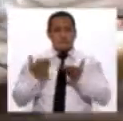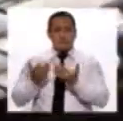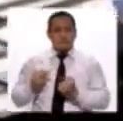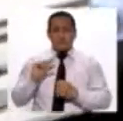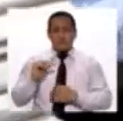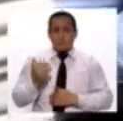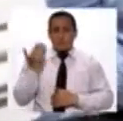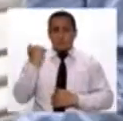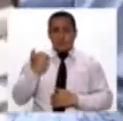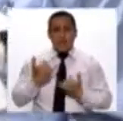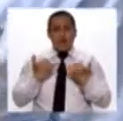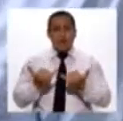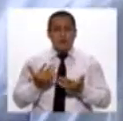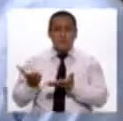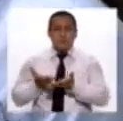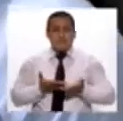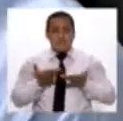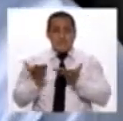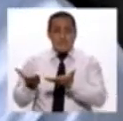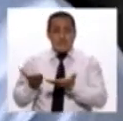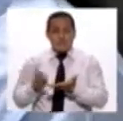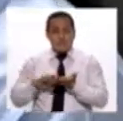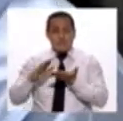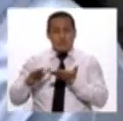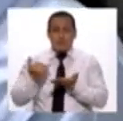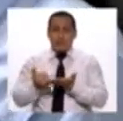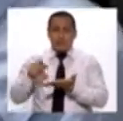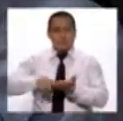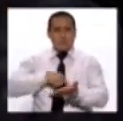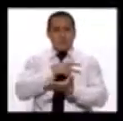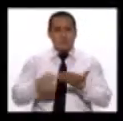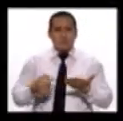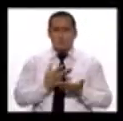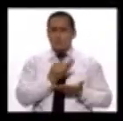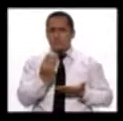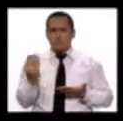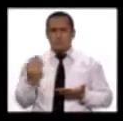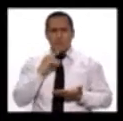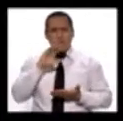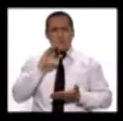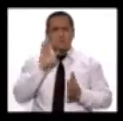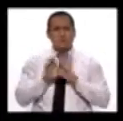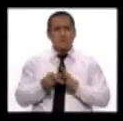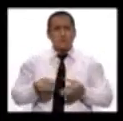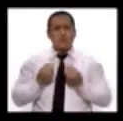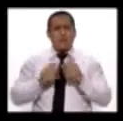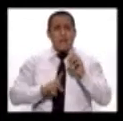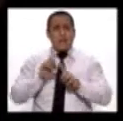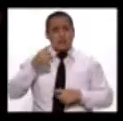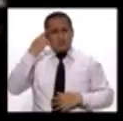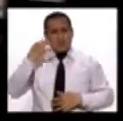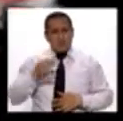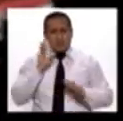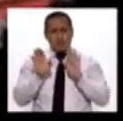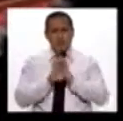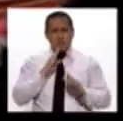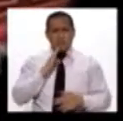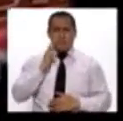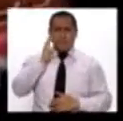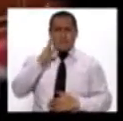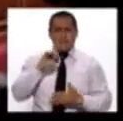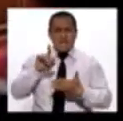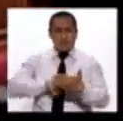que recientemente acaba de ser retirada, generando la polémica entre los juristas. En tanto, algunos señalan que esta